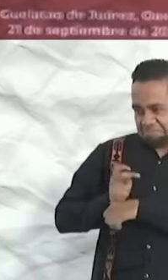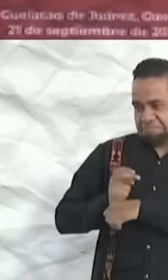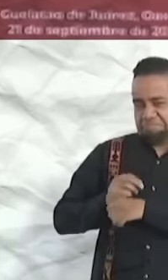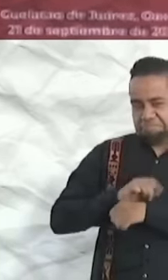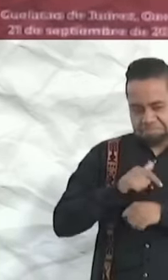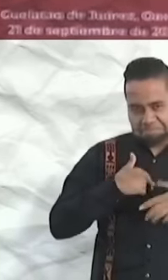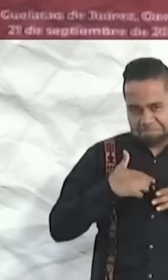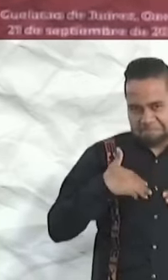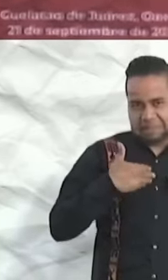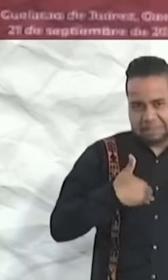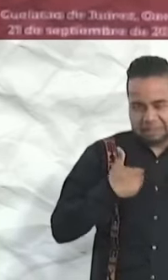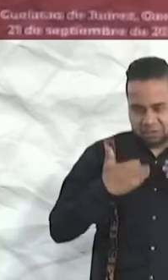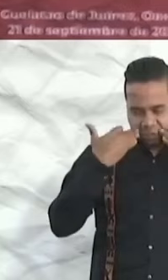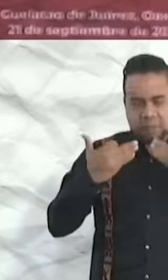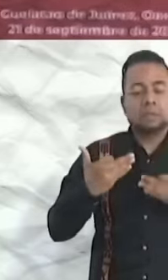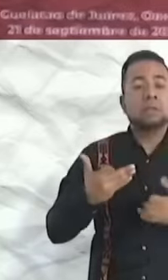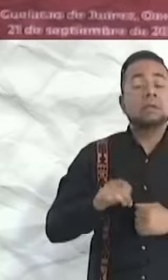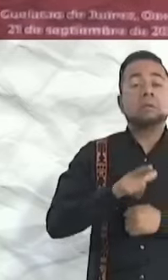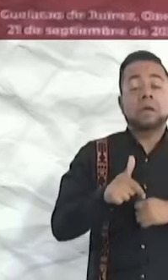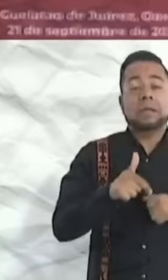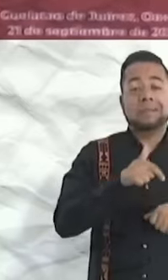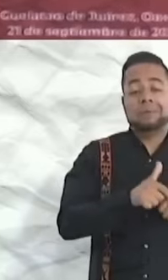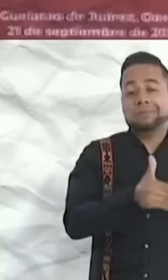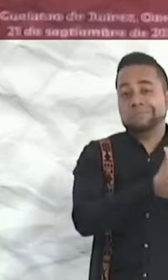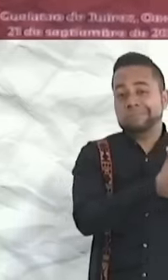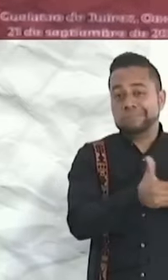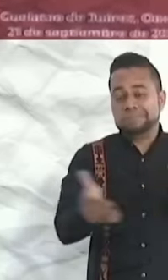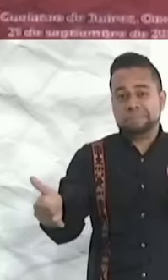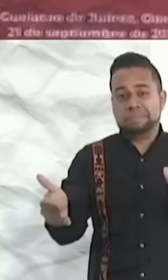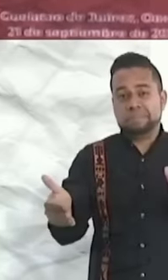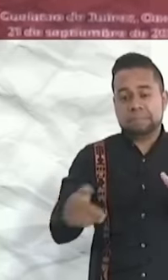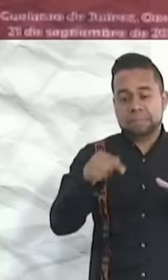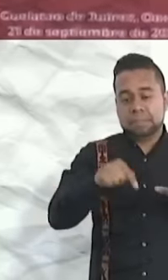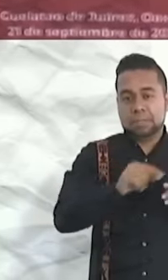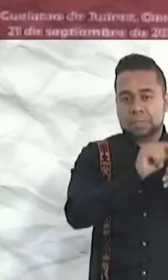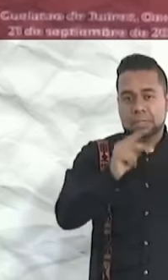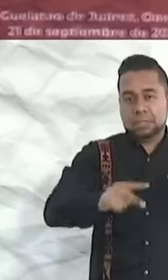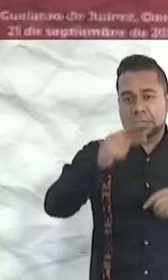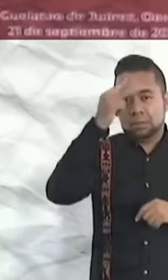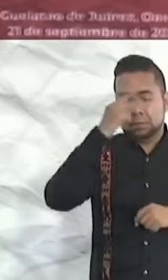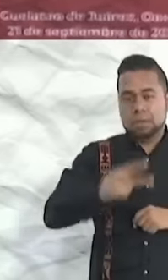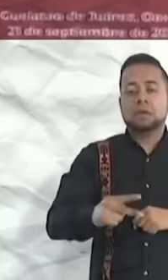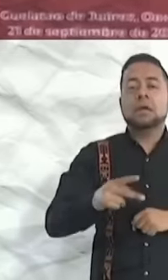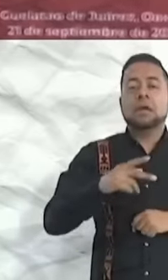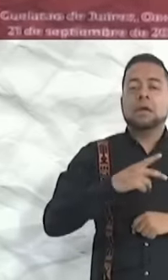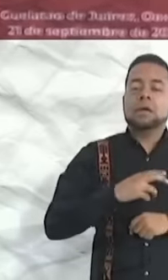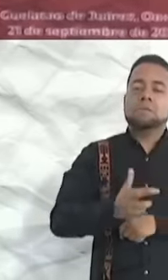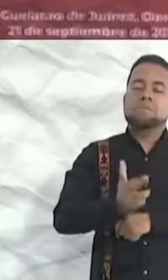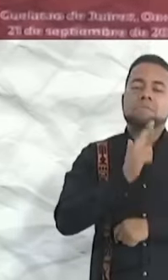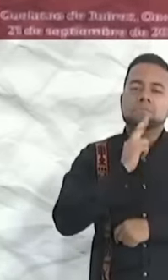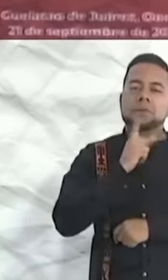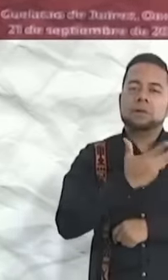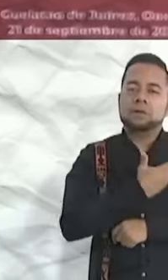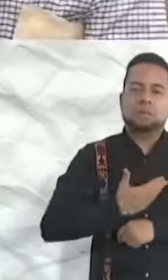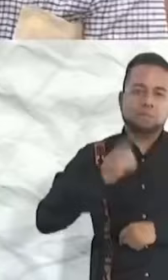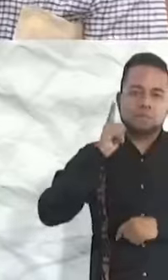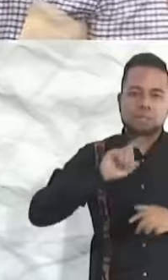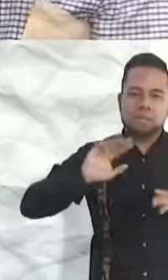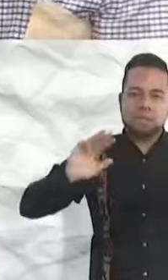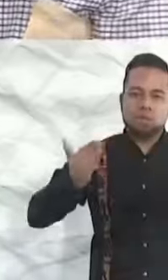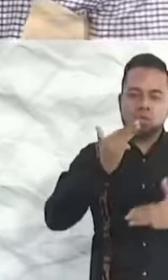y vamos a tener en México la mejor presidenta del